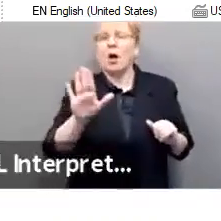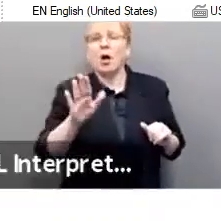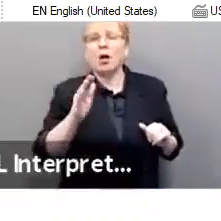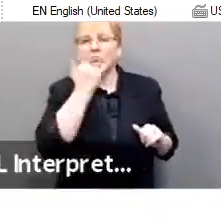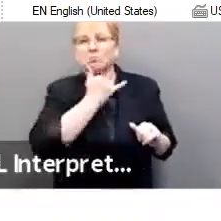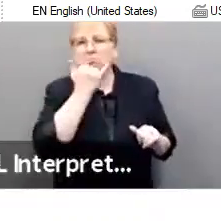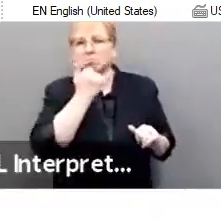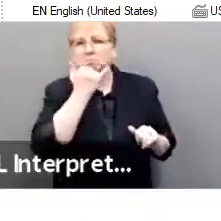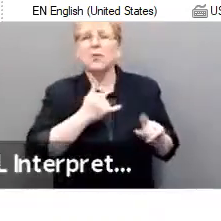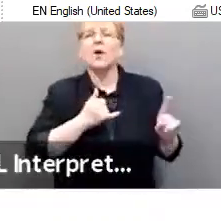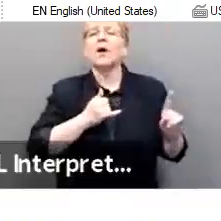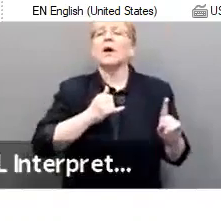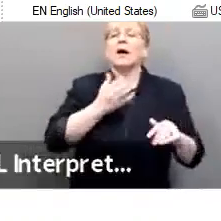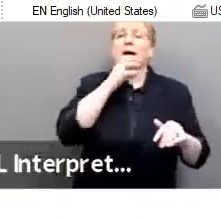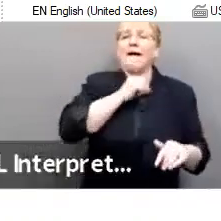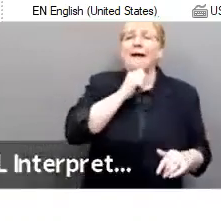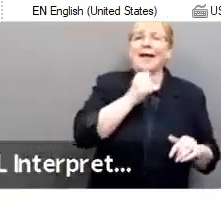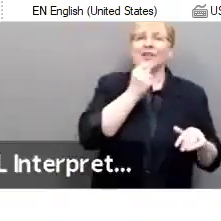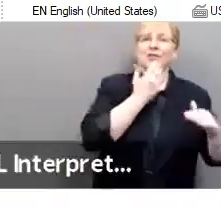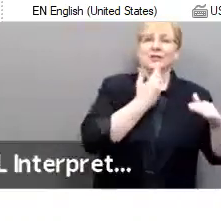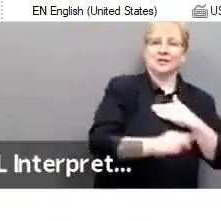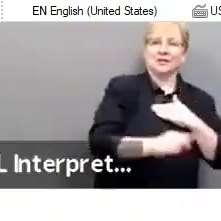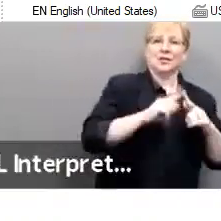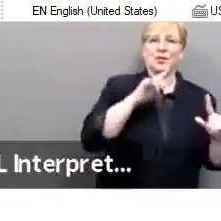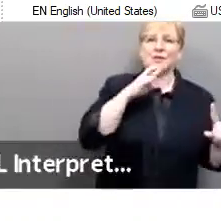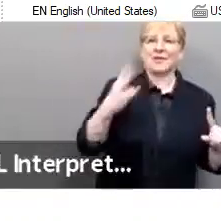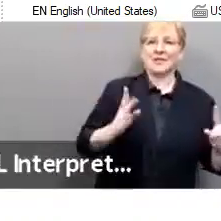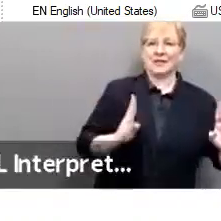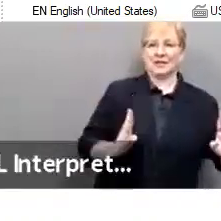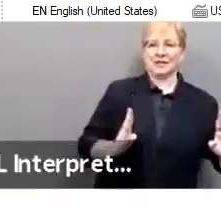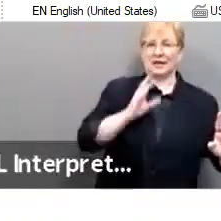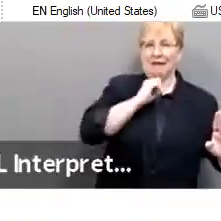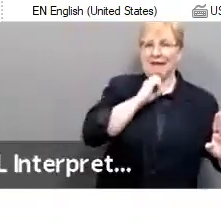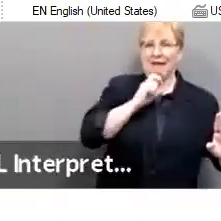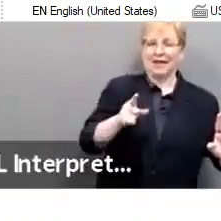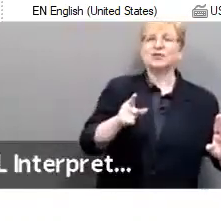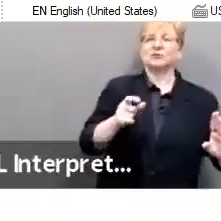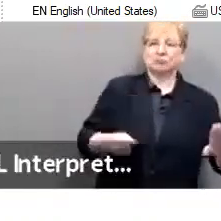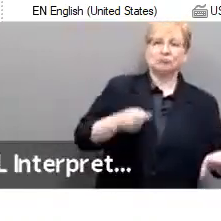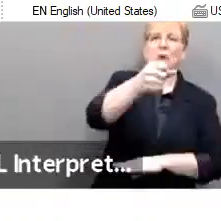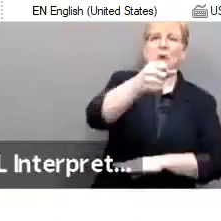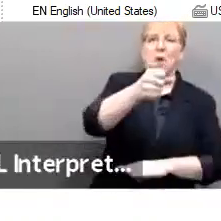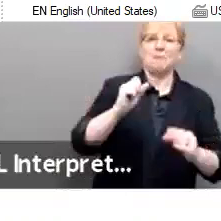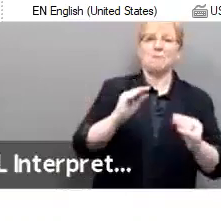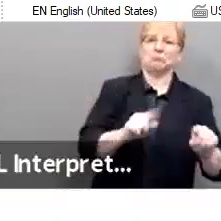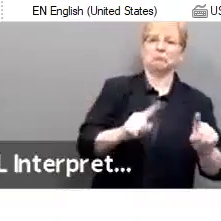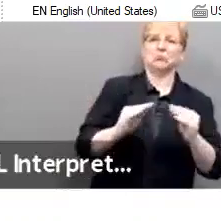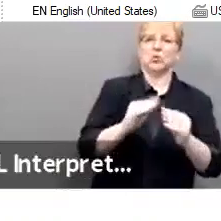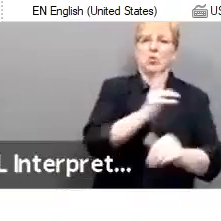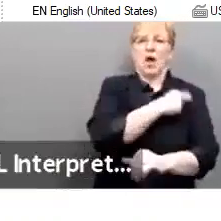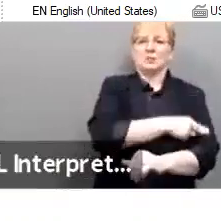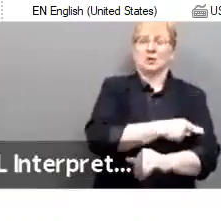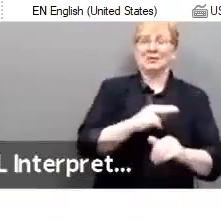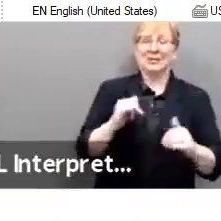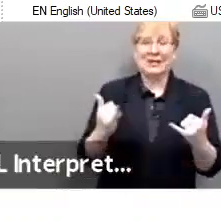lado derecho, vean cómo sube la línea, vean el repunte. Algunas de estas tendencias las tenemos aquí en Nuevo México,